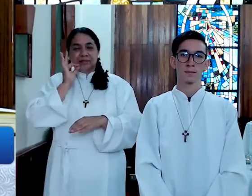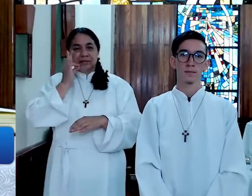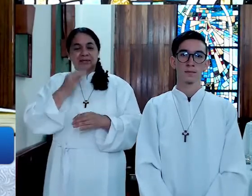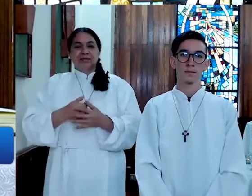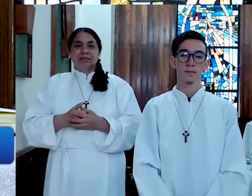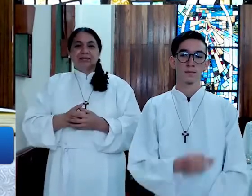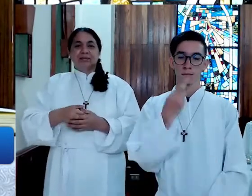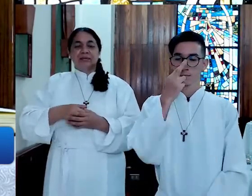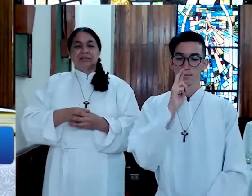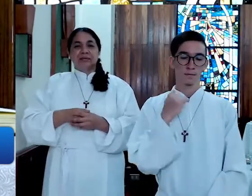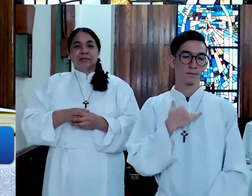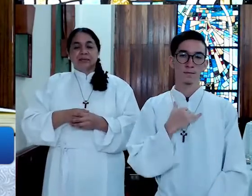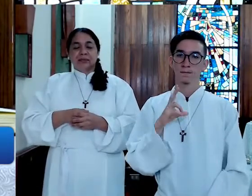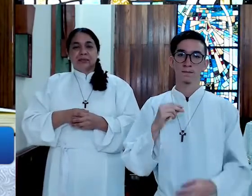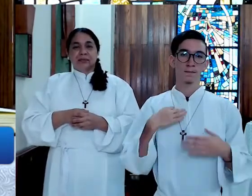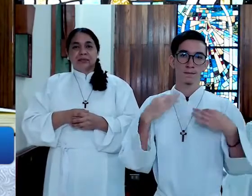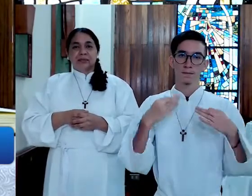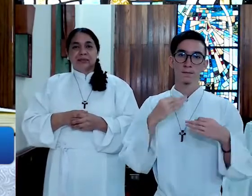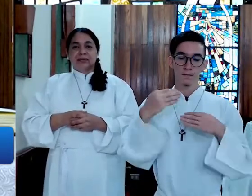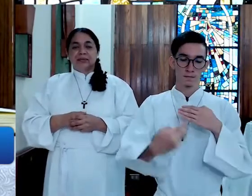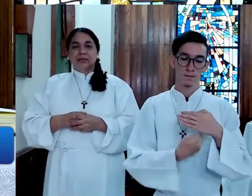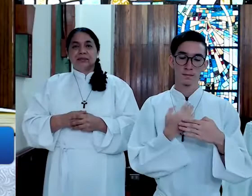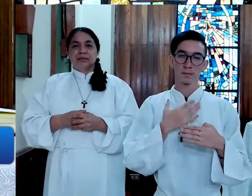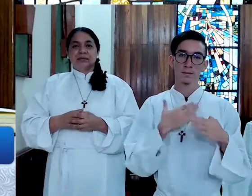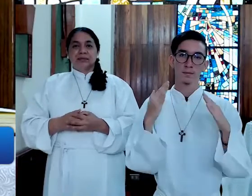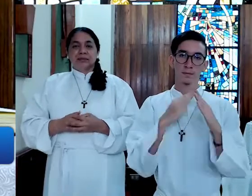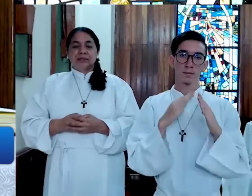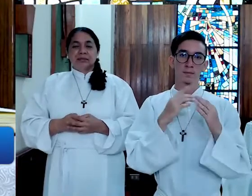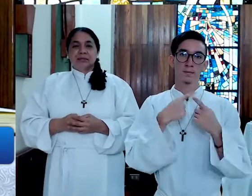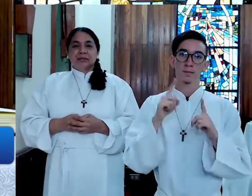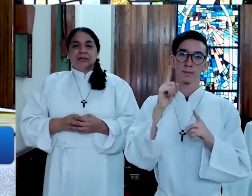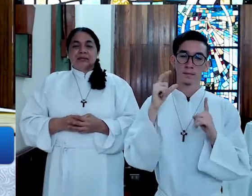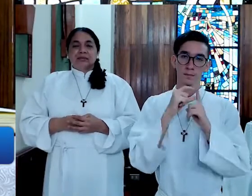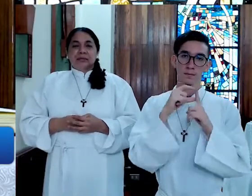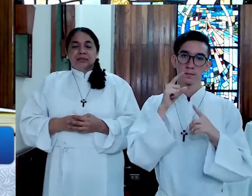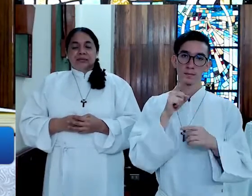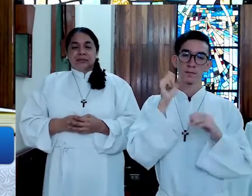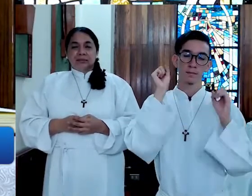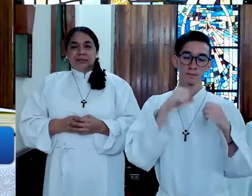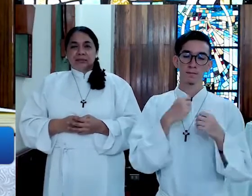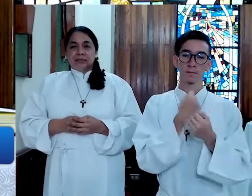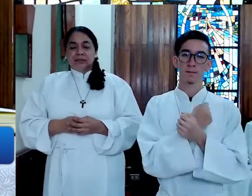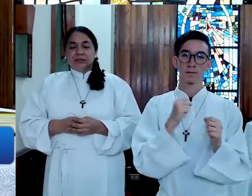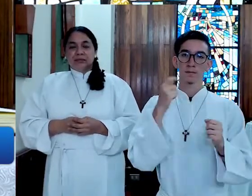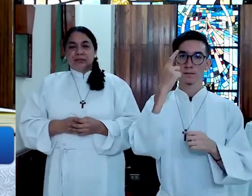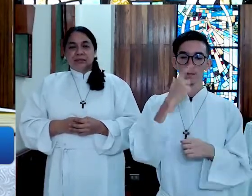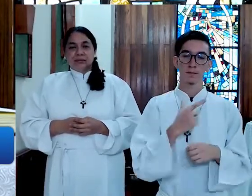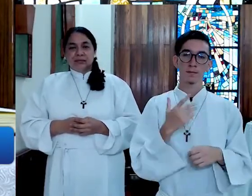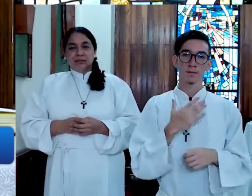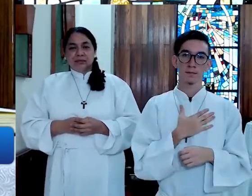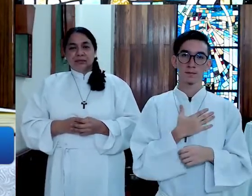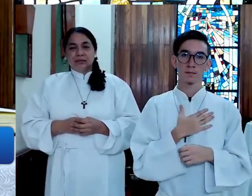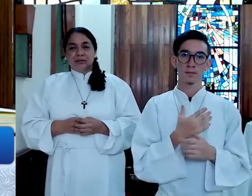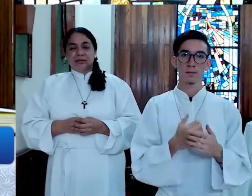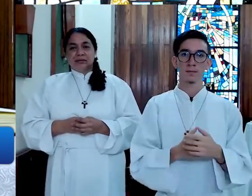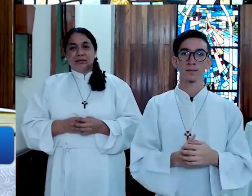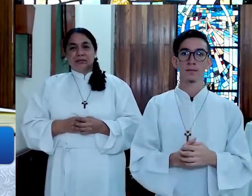Señor, no soy digno de que entres en mi casa, pero una palabra tuya bastará para sanarme.